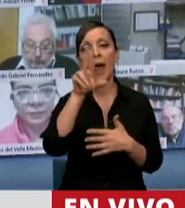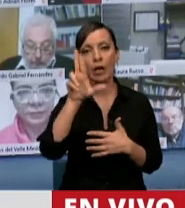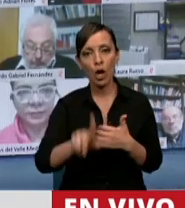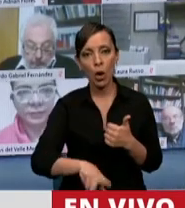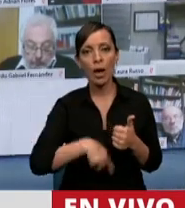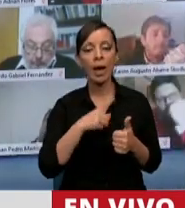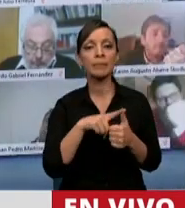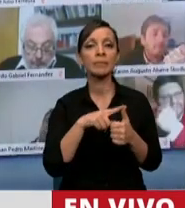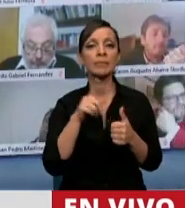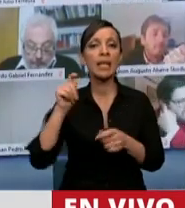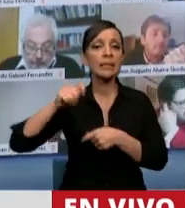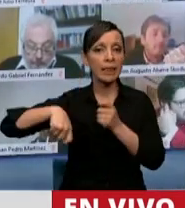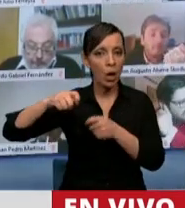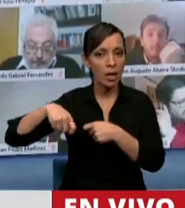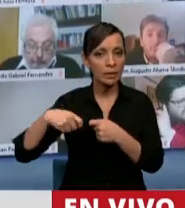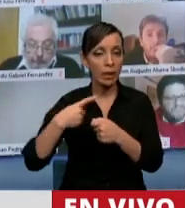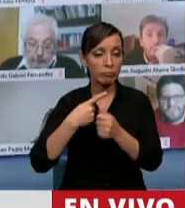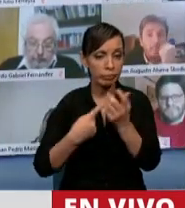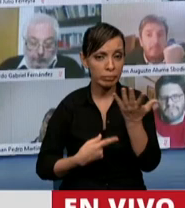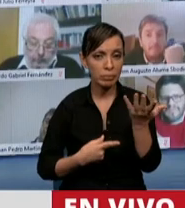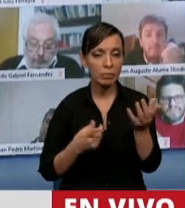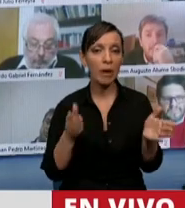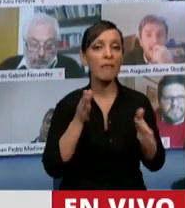y santiago del estero